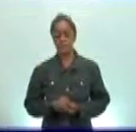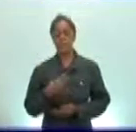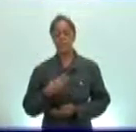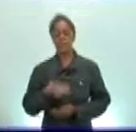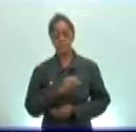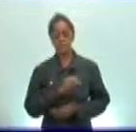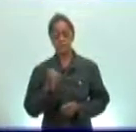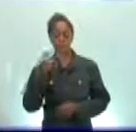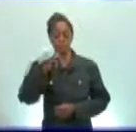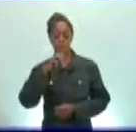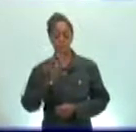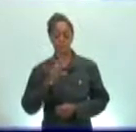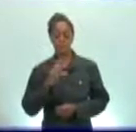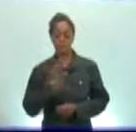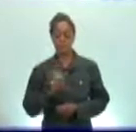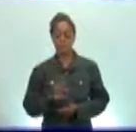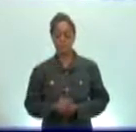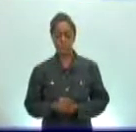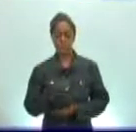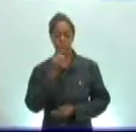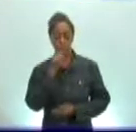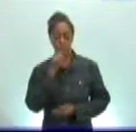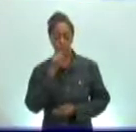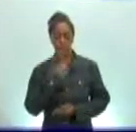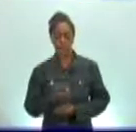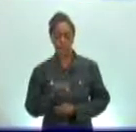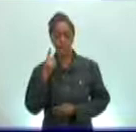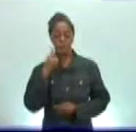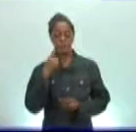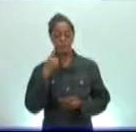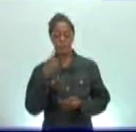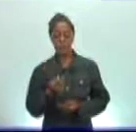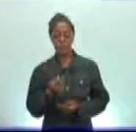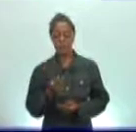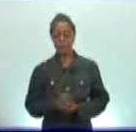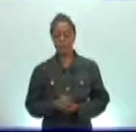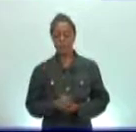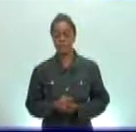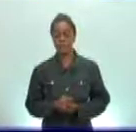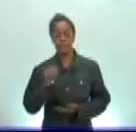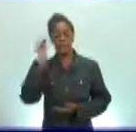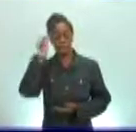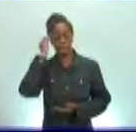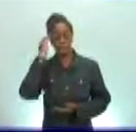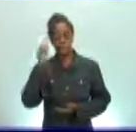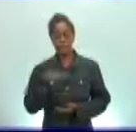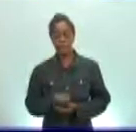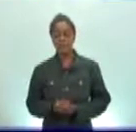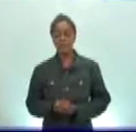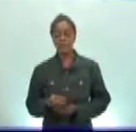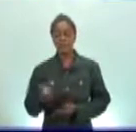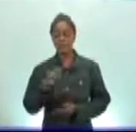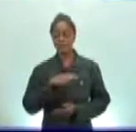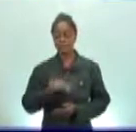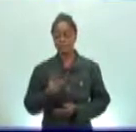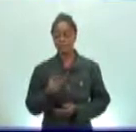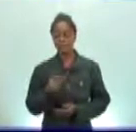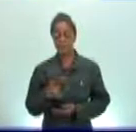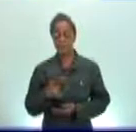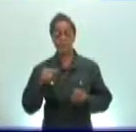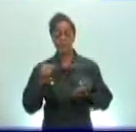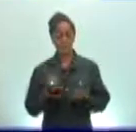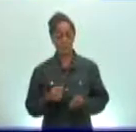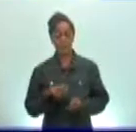República Neocolonial y poder reflejar en su mente la situación en que